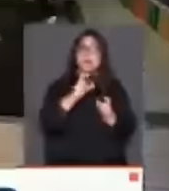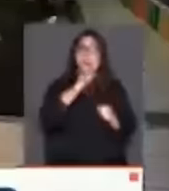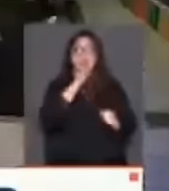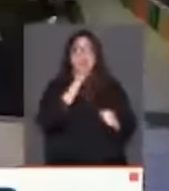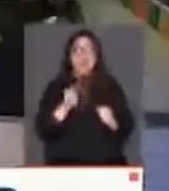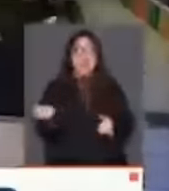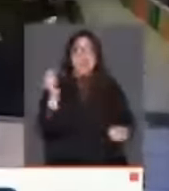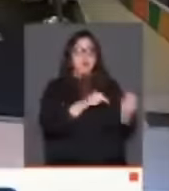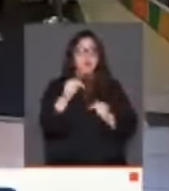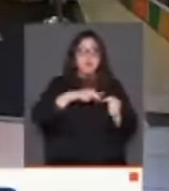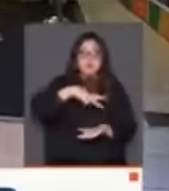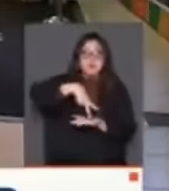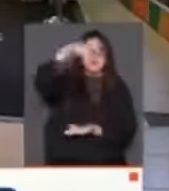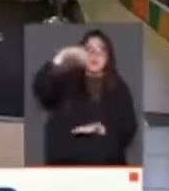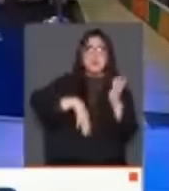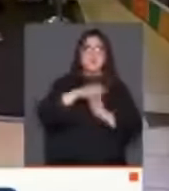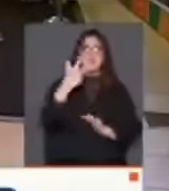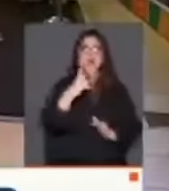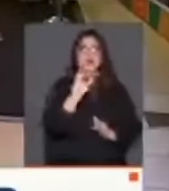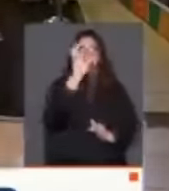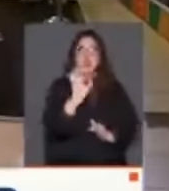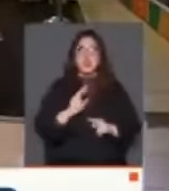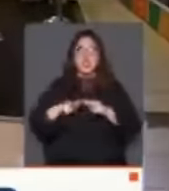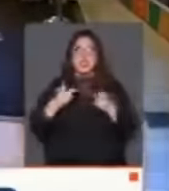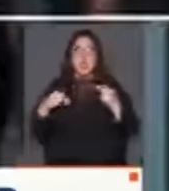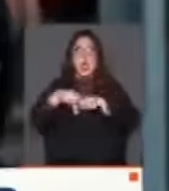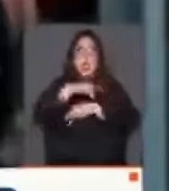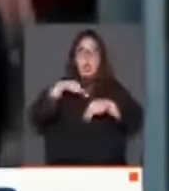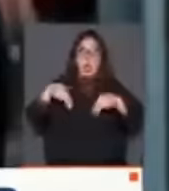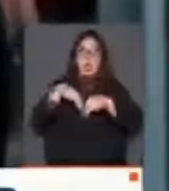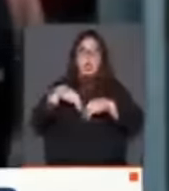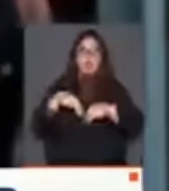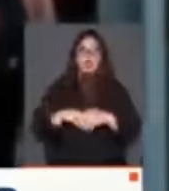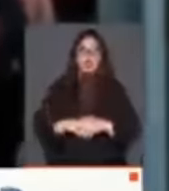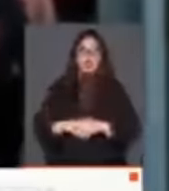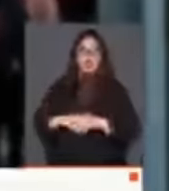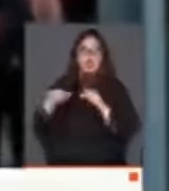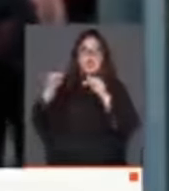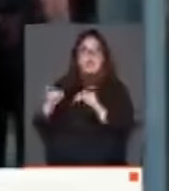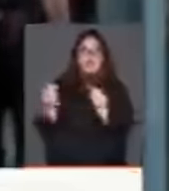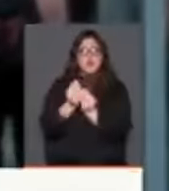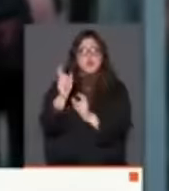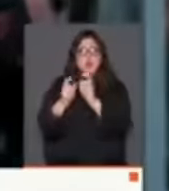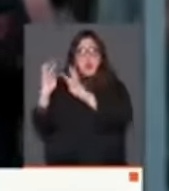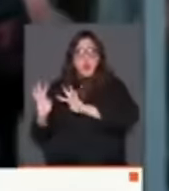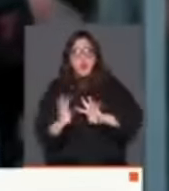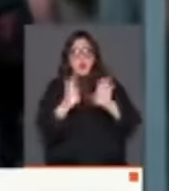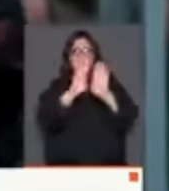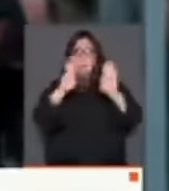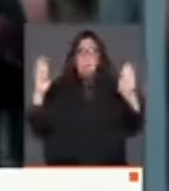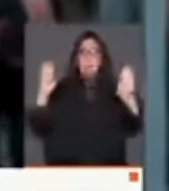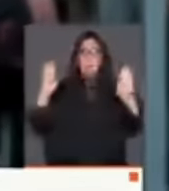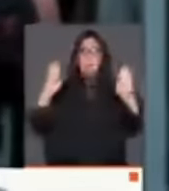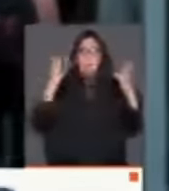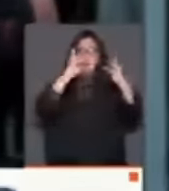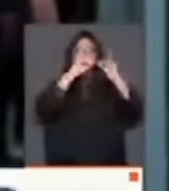Costanera Center. ¿Qué? Más del 80% lo hace a pie. Wow. Y es tanta la masividad que por esta puerta, que es la de la pasarela, entra